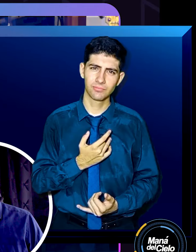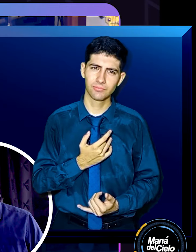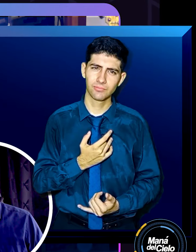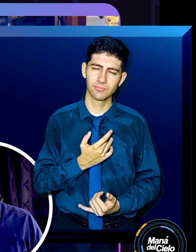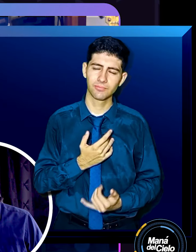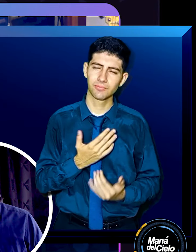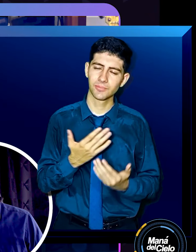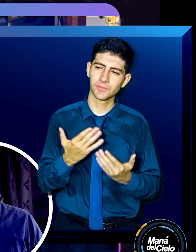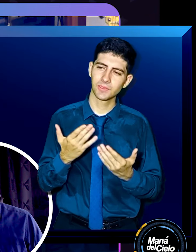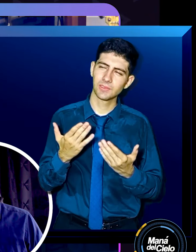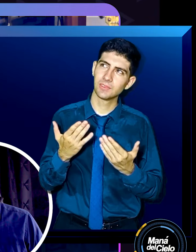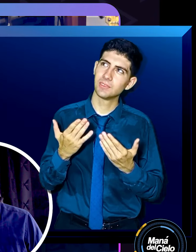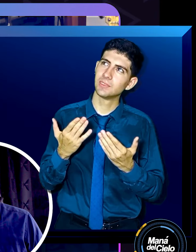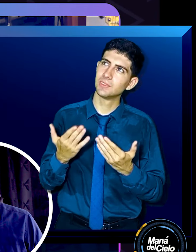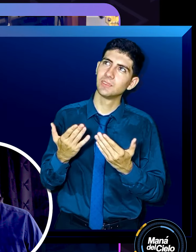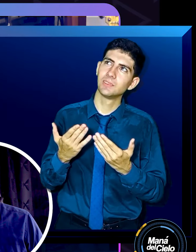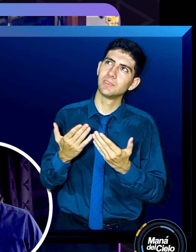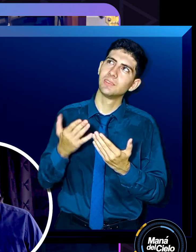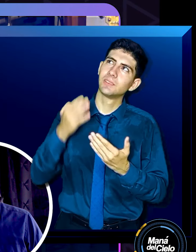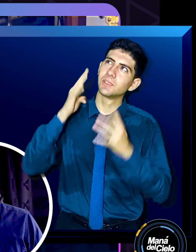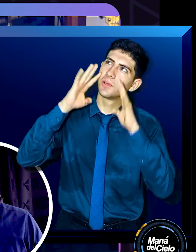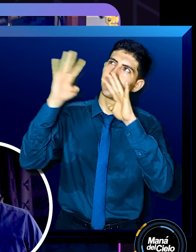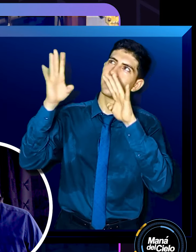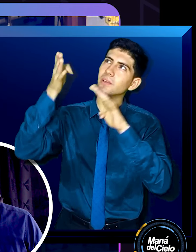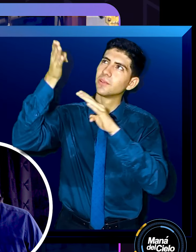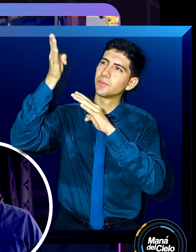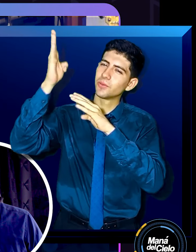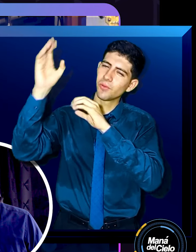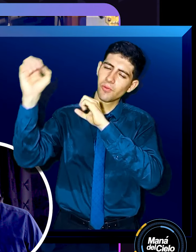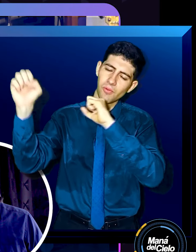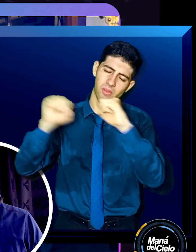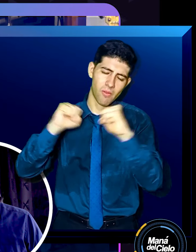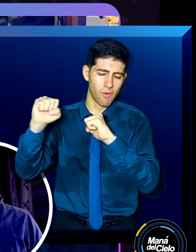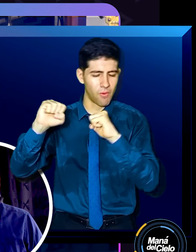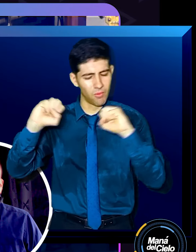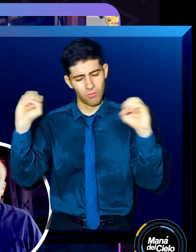de admiración de lo que Dios es capaz de hacer.